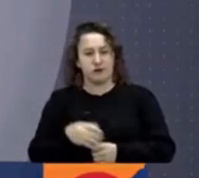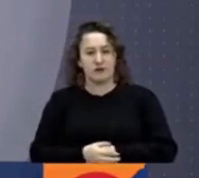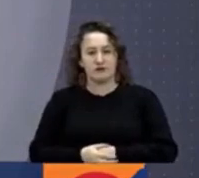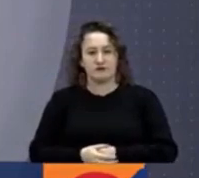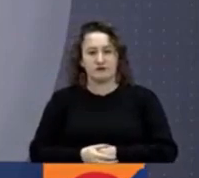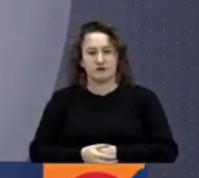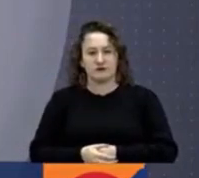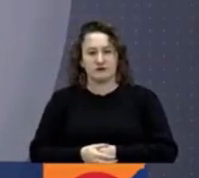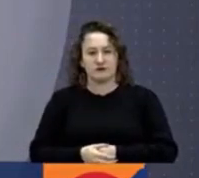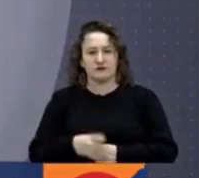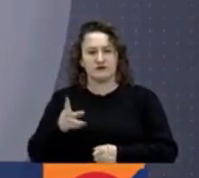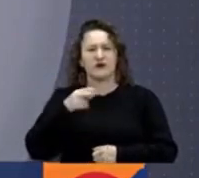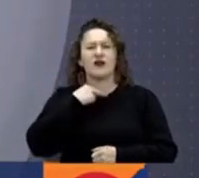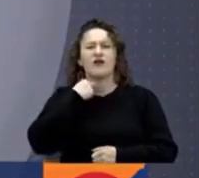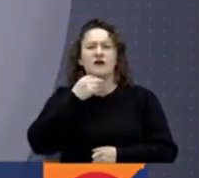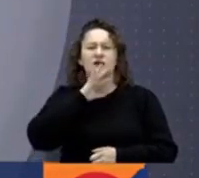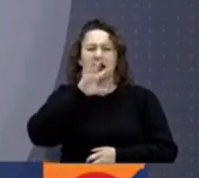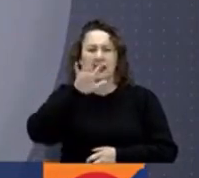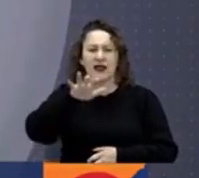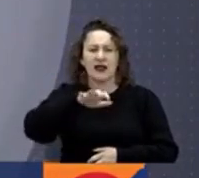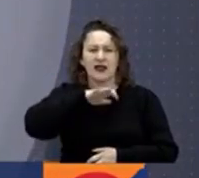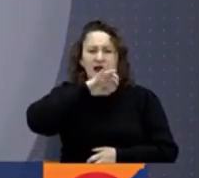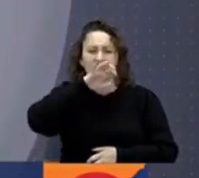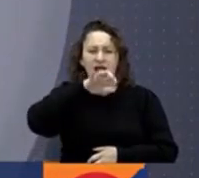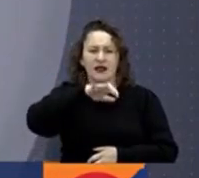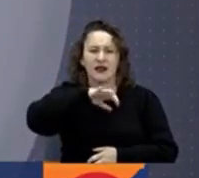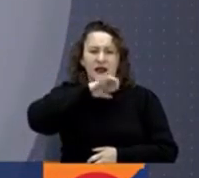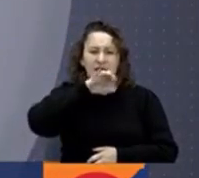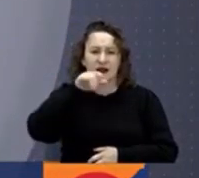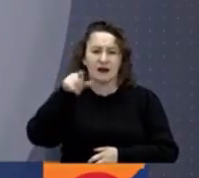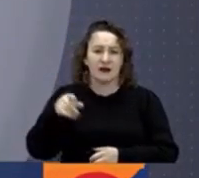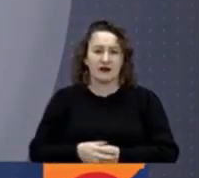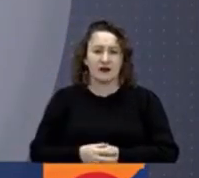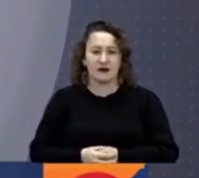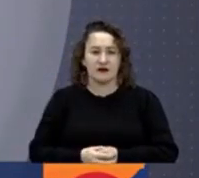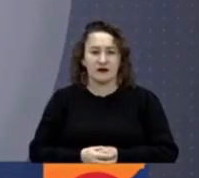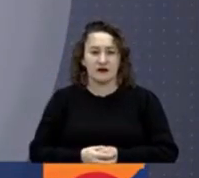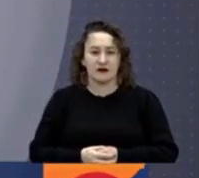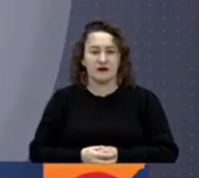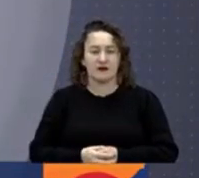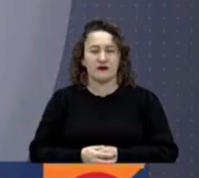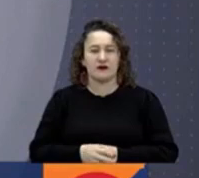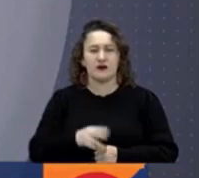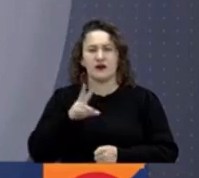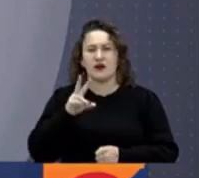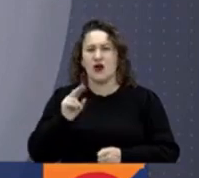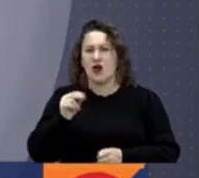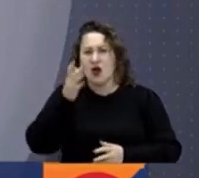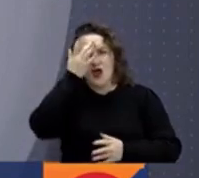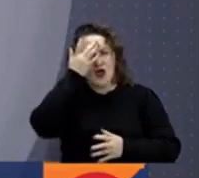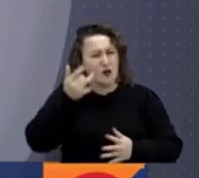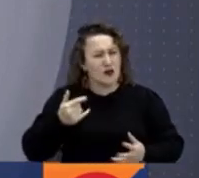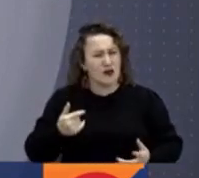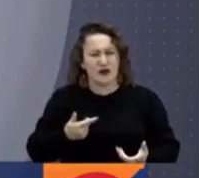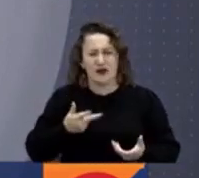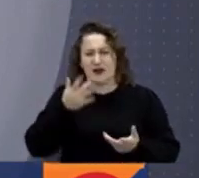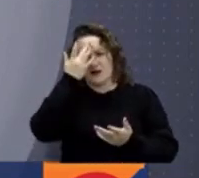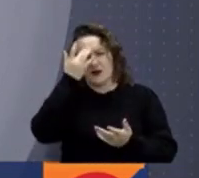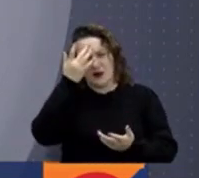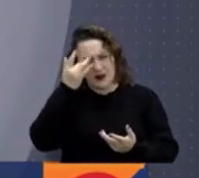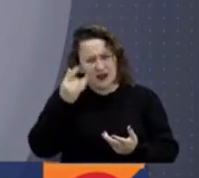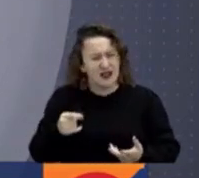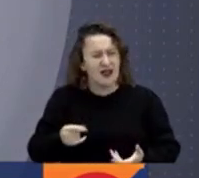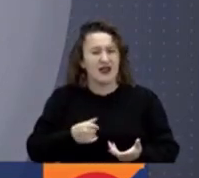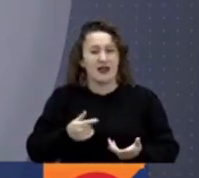solo se escuchaba una voz desgarradora. ¡Ay, no! ¡Dios mío, ¿por qué nos pasó esto, manito?